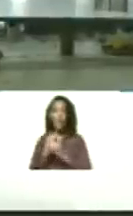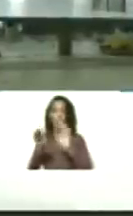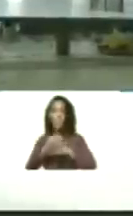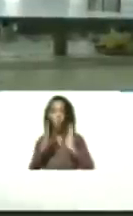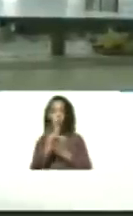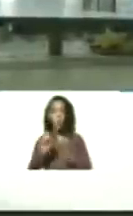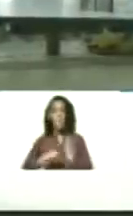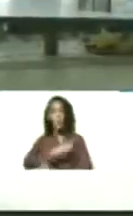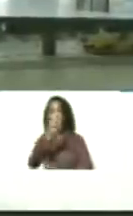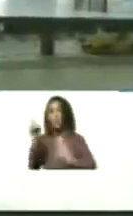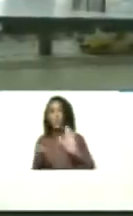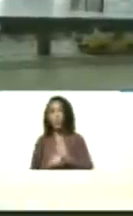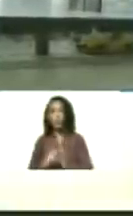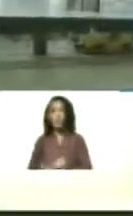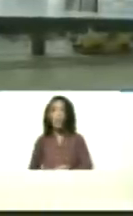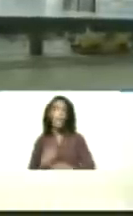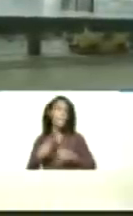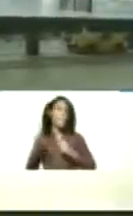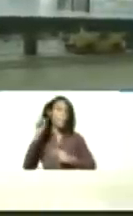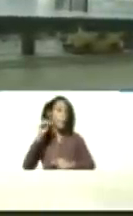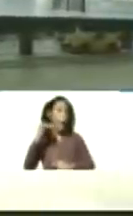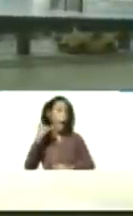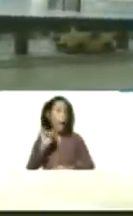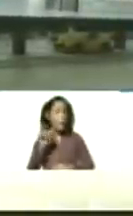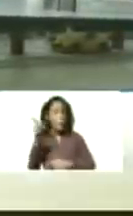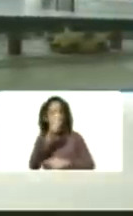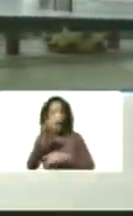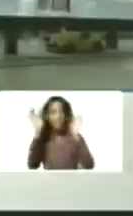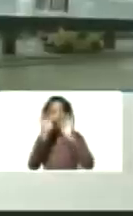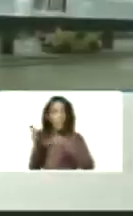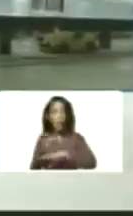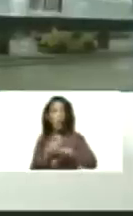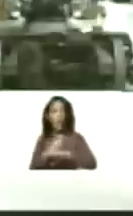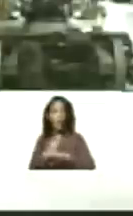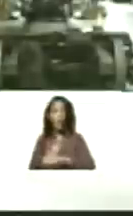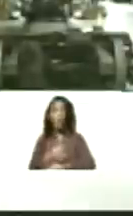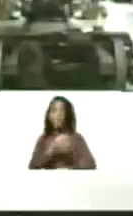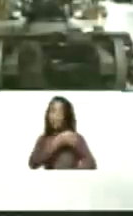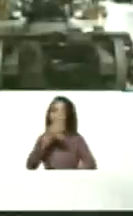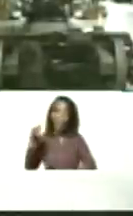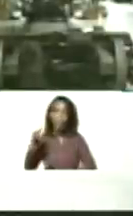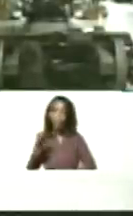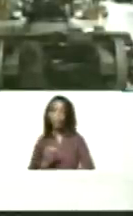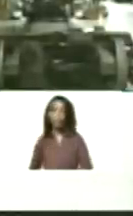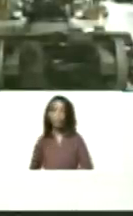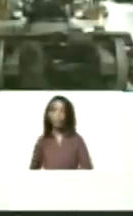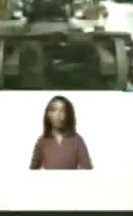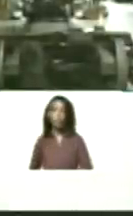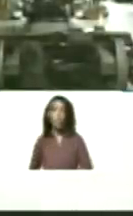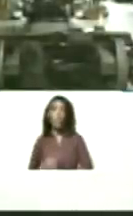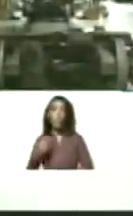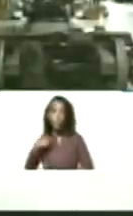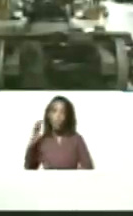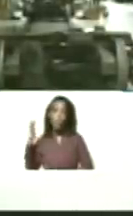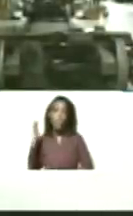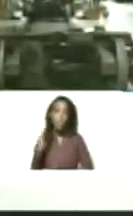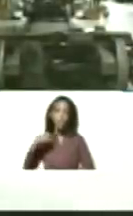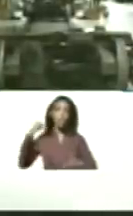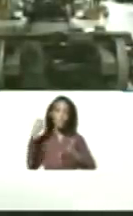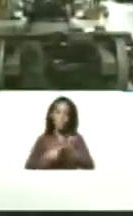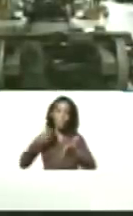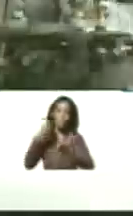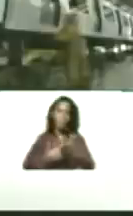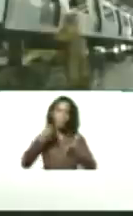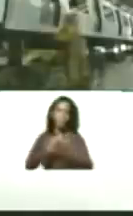entero. Pero también tenemos que buscar formas de gobierno eficiente. Yo he venido insistiendo en eso,